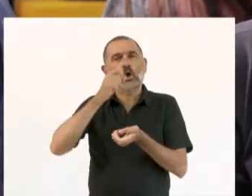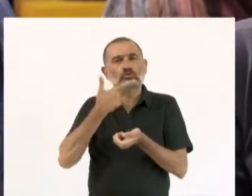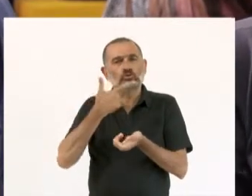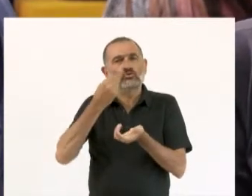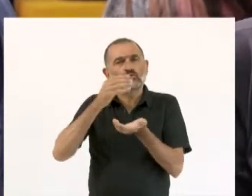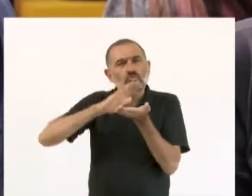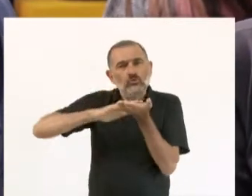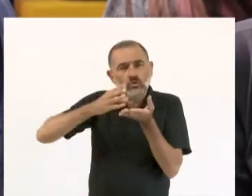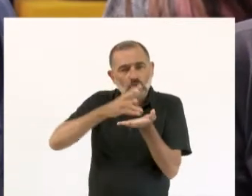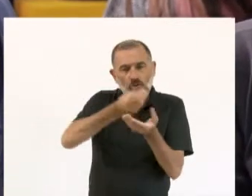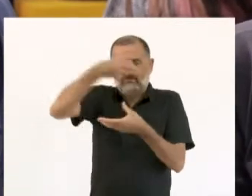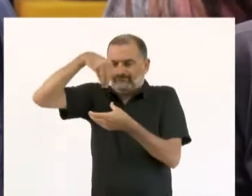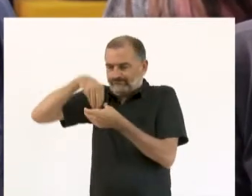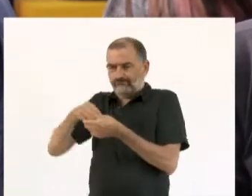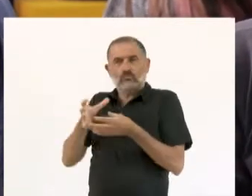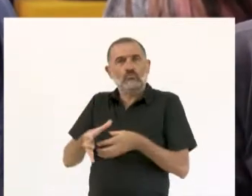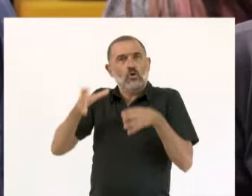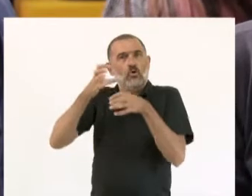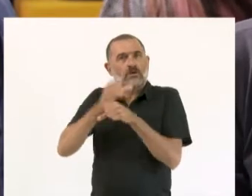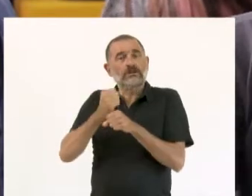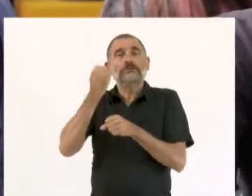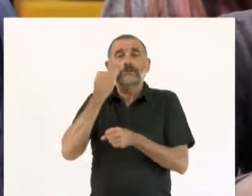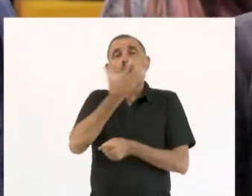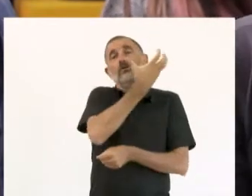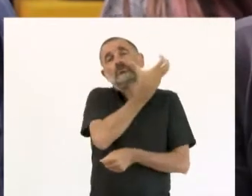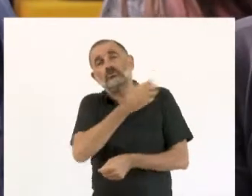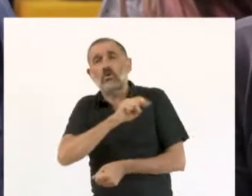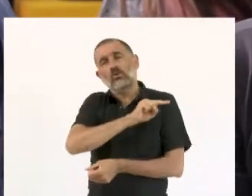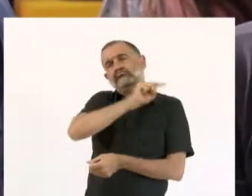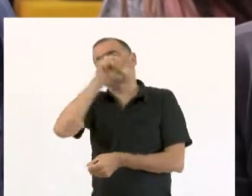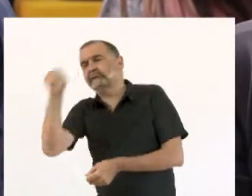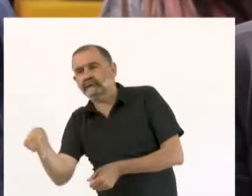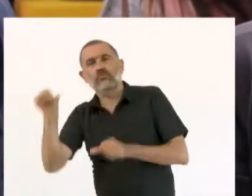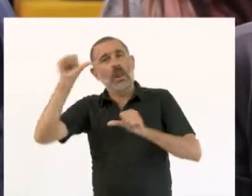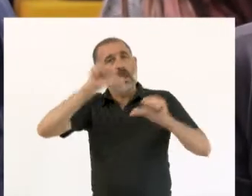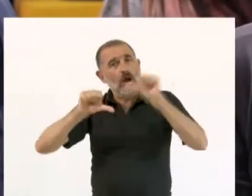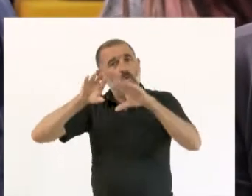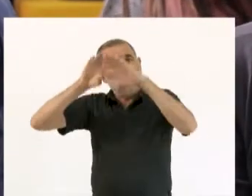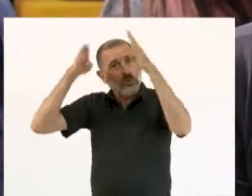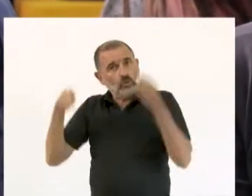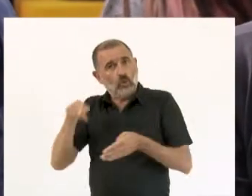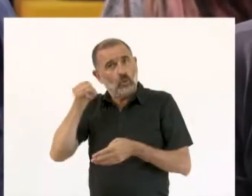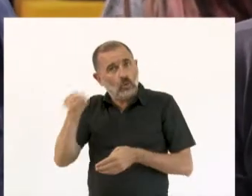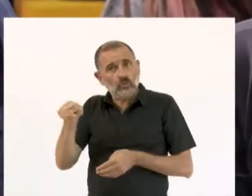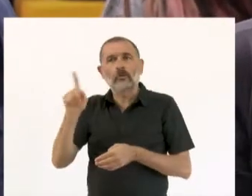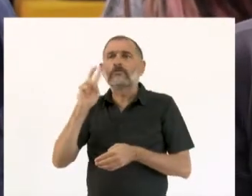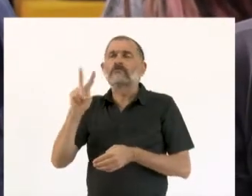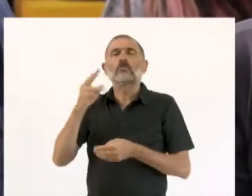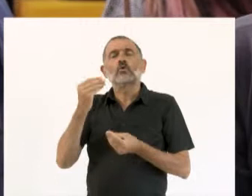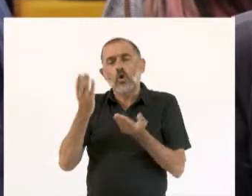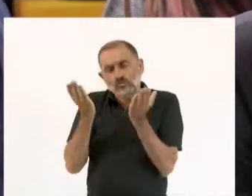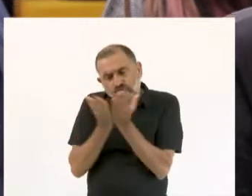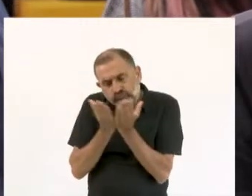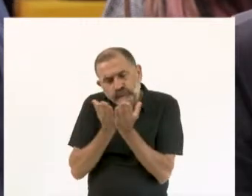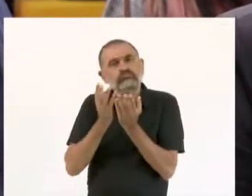y una vez en el laboratorio se lo vuelve a armar y se empiezan a hacer los estudios. Todo eso se